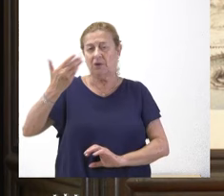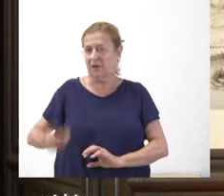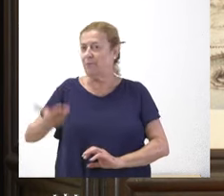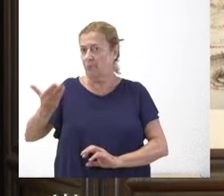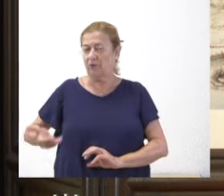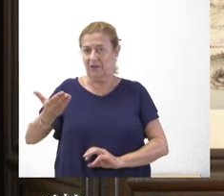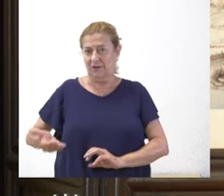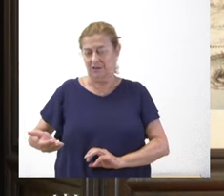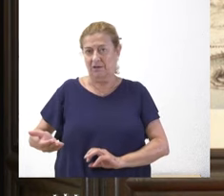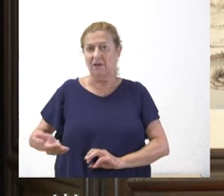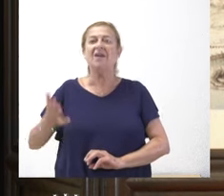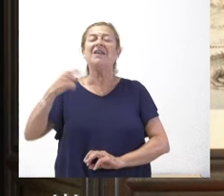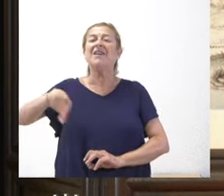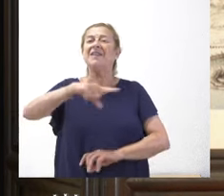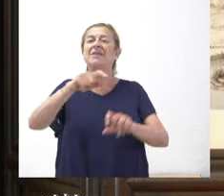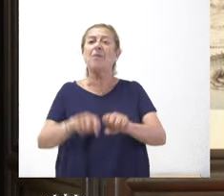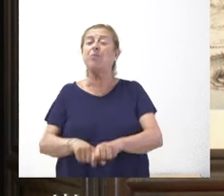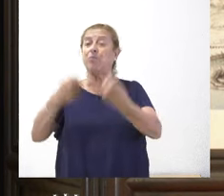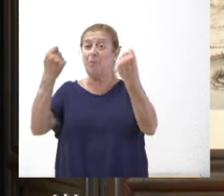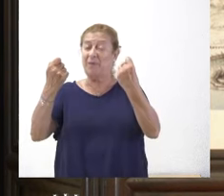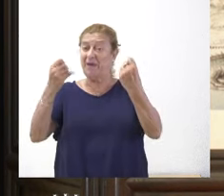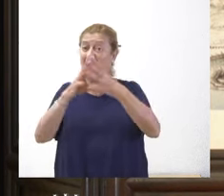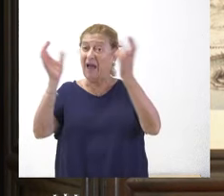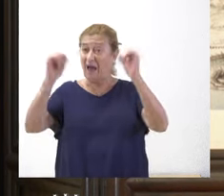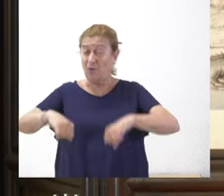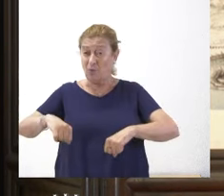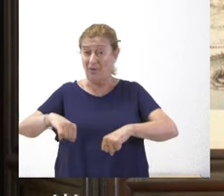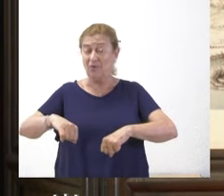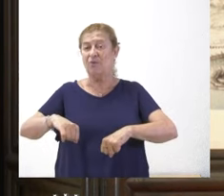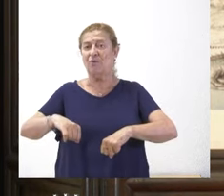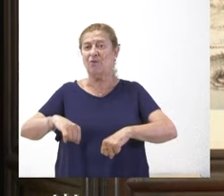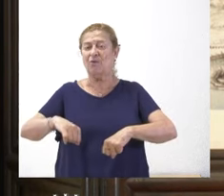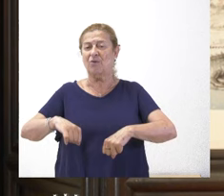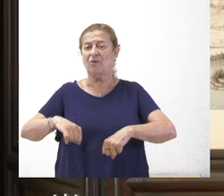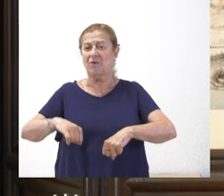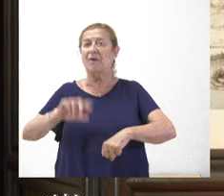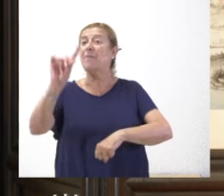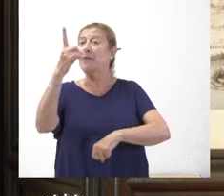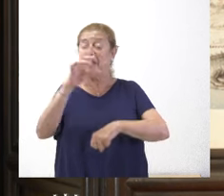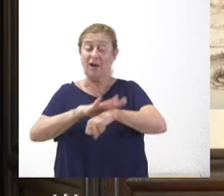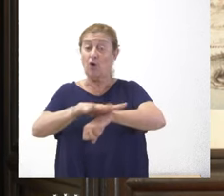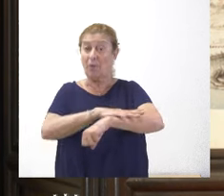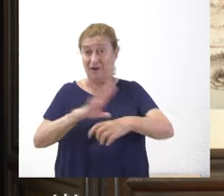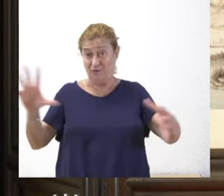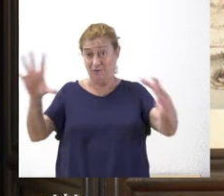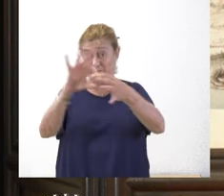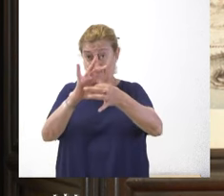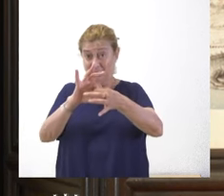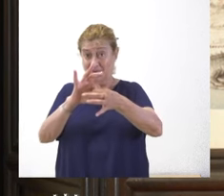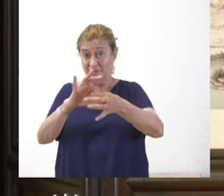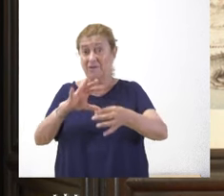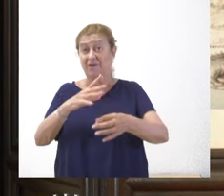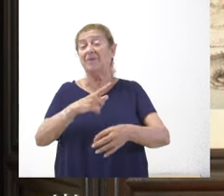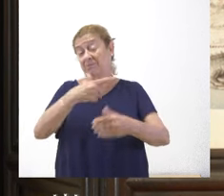importante quienes rompieron el pacto del primer gobierno de coalición fueron